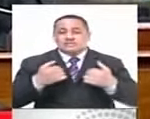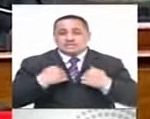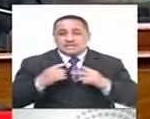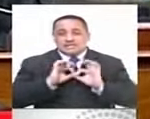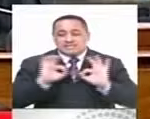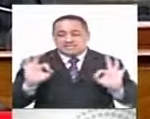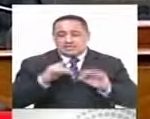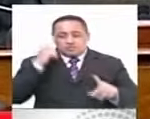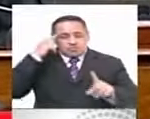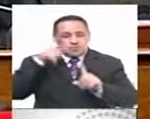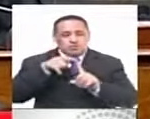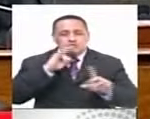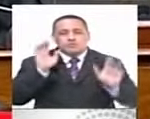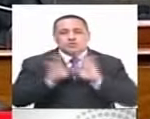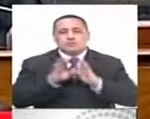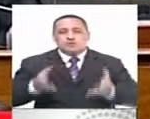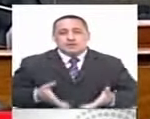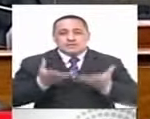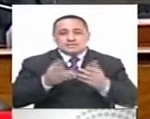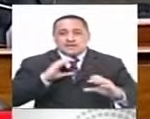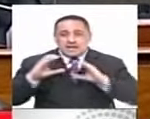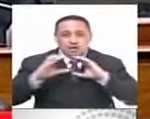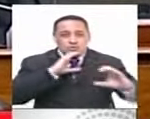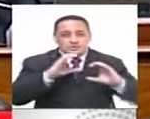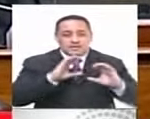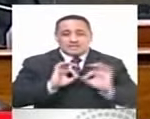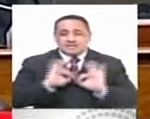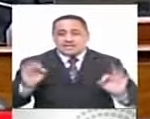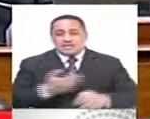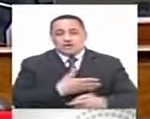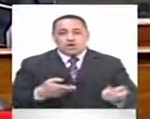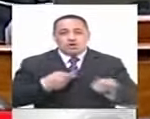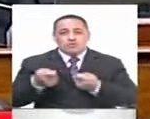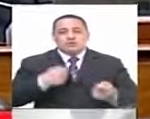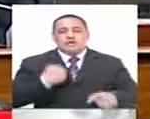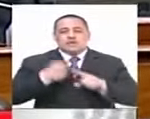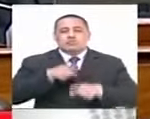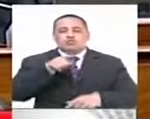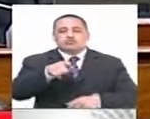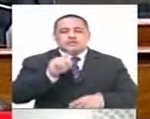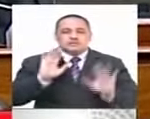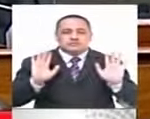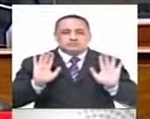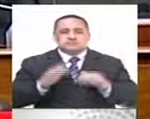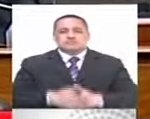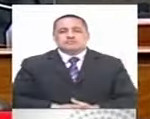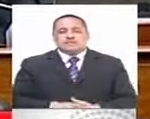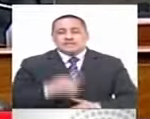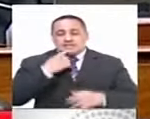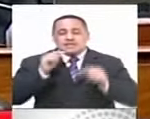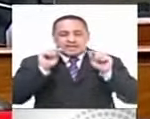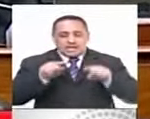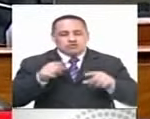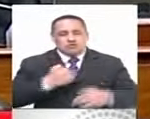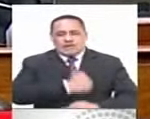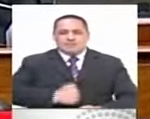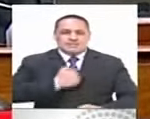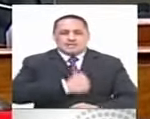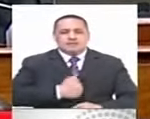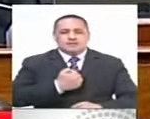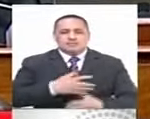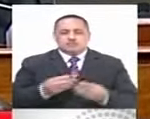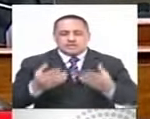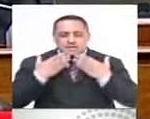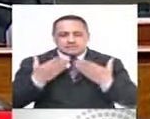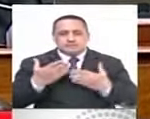ningún propósito de generar diálogo y gobernabilidad es por parte de ustedes. Y esto es muy lamentable.